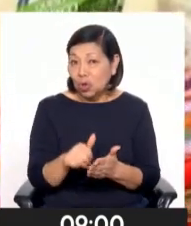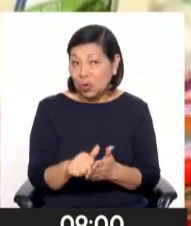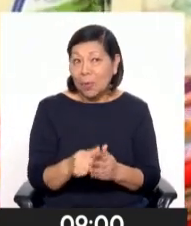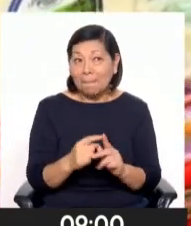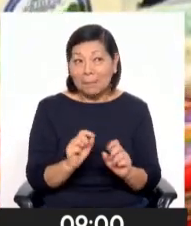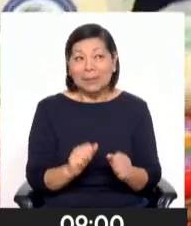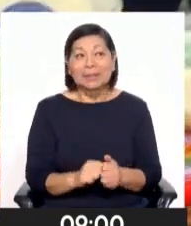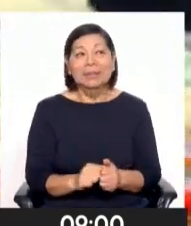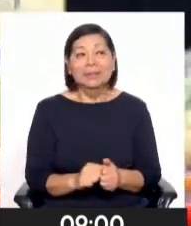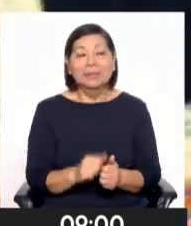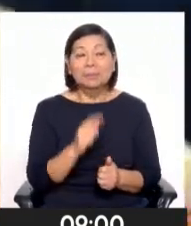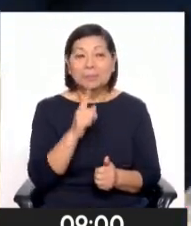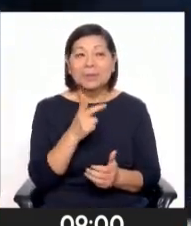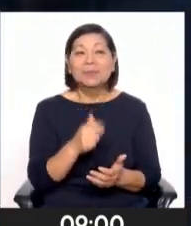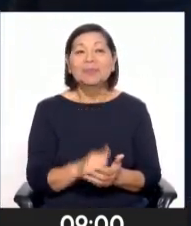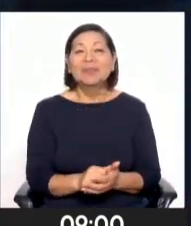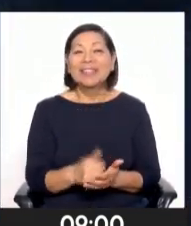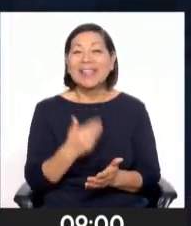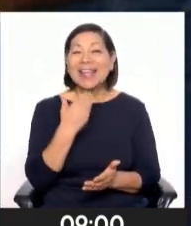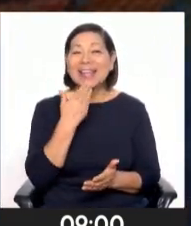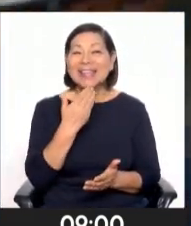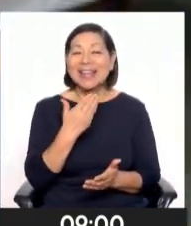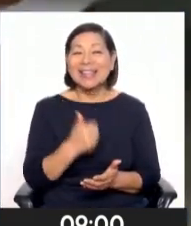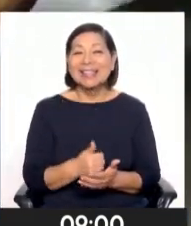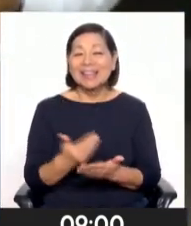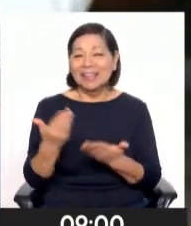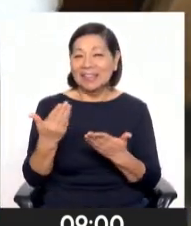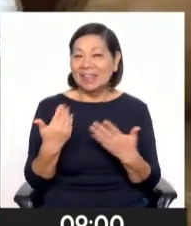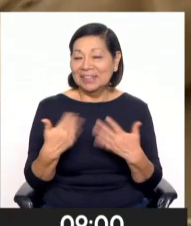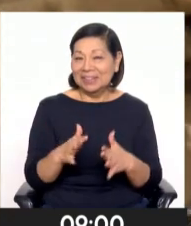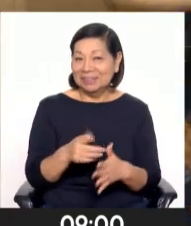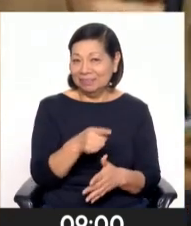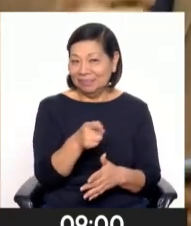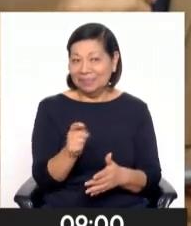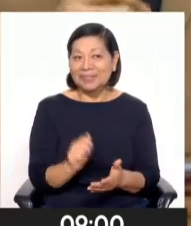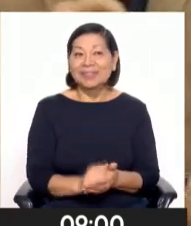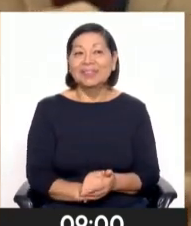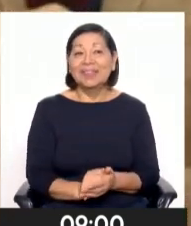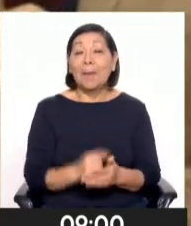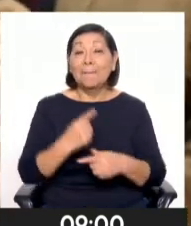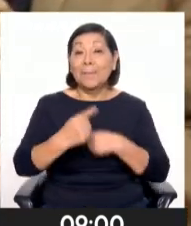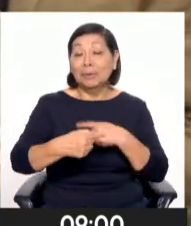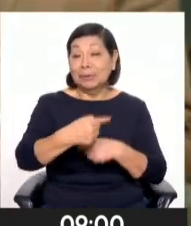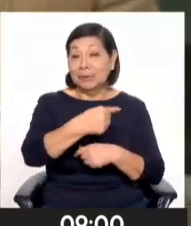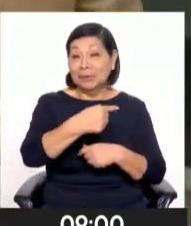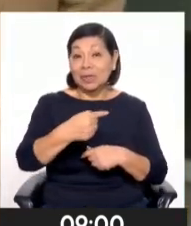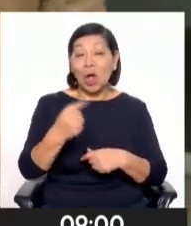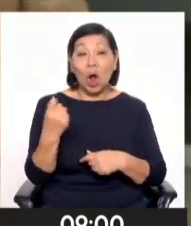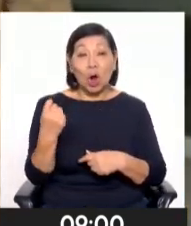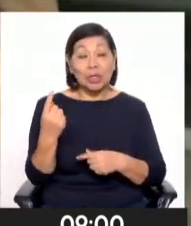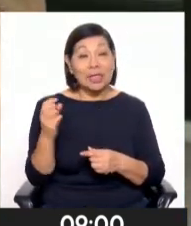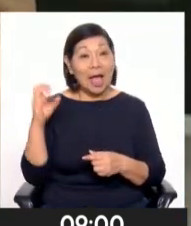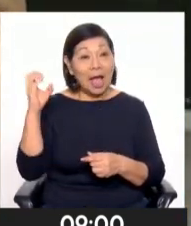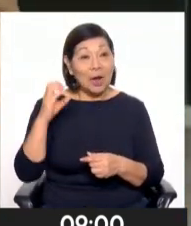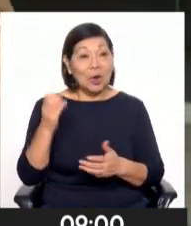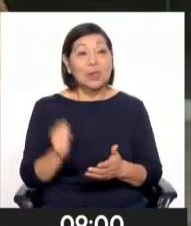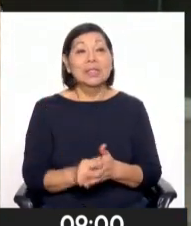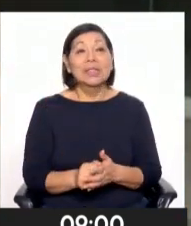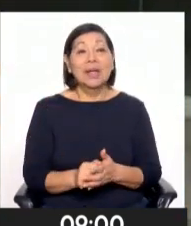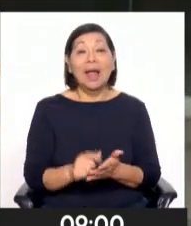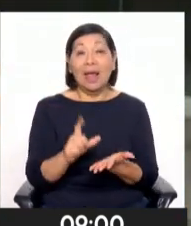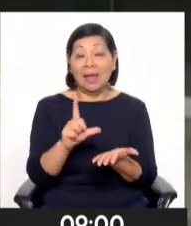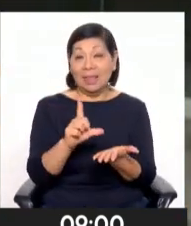todos El Perú listo Muchísimas gracias la invitación ya está hecha entonces Alex la próxima semana a partir del 11 de agosto en el centro de